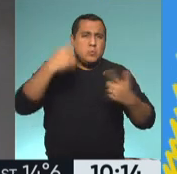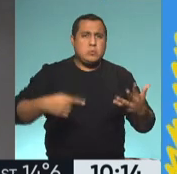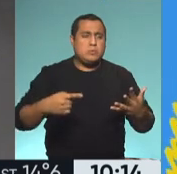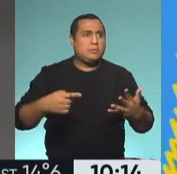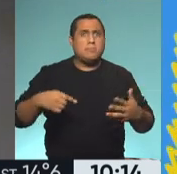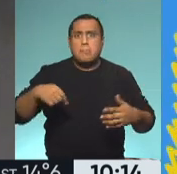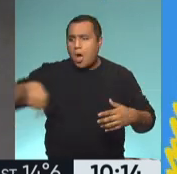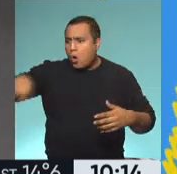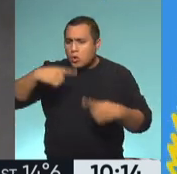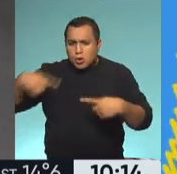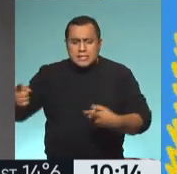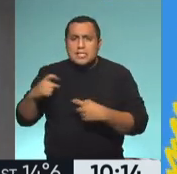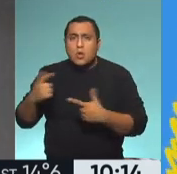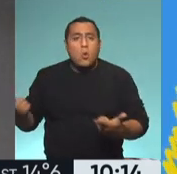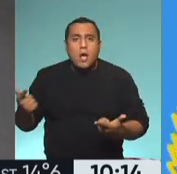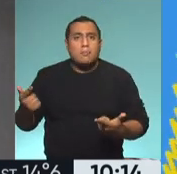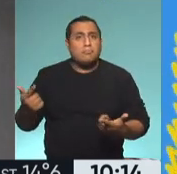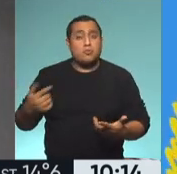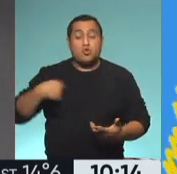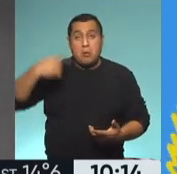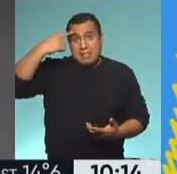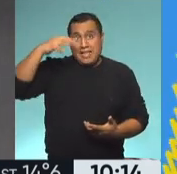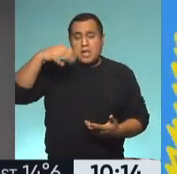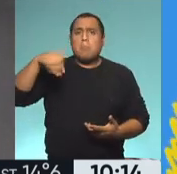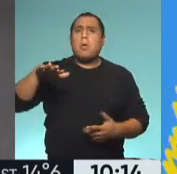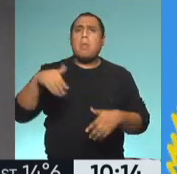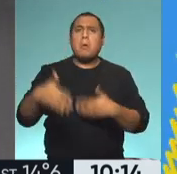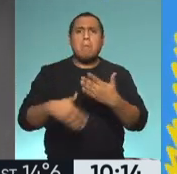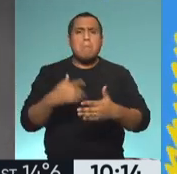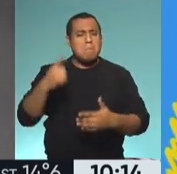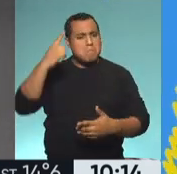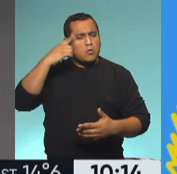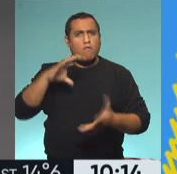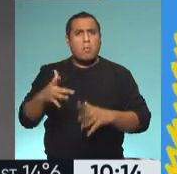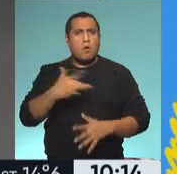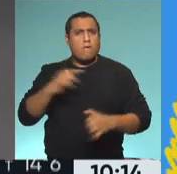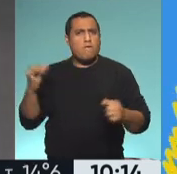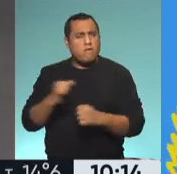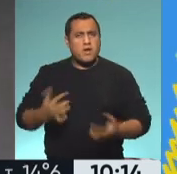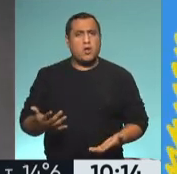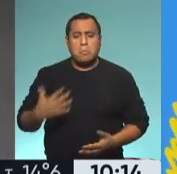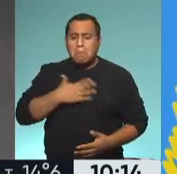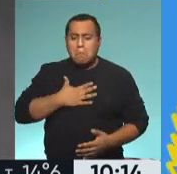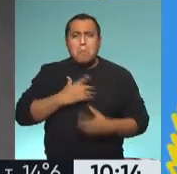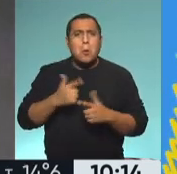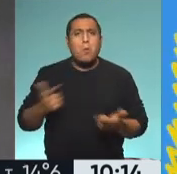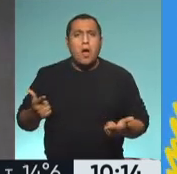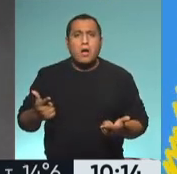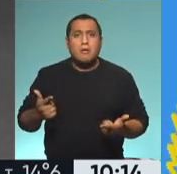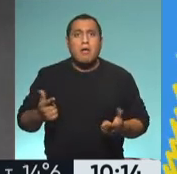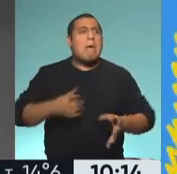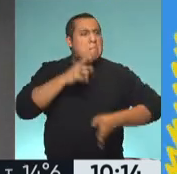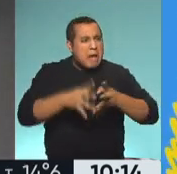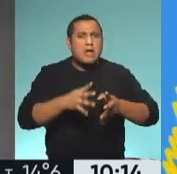nos ha hecho cínicos, nuestra inteligencia duros y secos. Pensamos demasiado y sentimos muy poco. Más que máquinas,